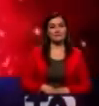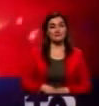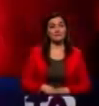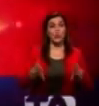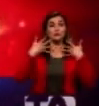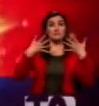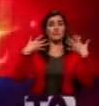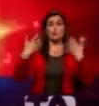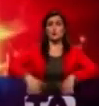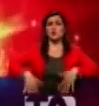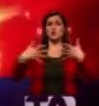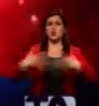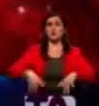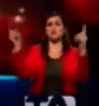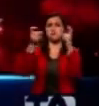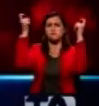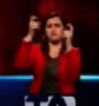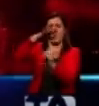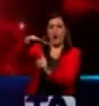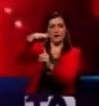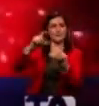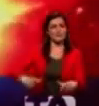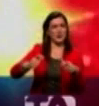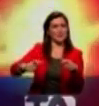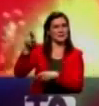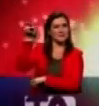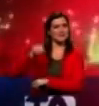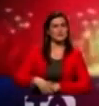En Guayaquil, la hinchada torera celebró en Parque Samanes.